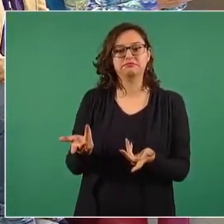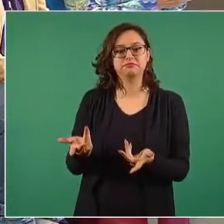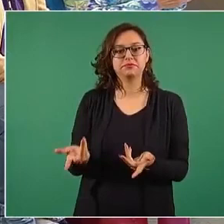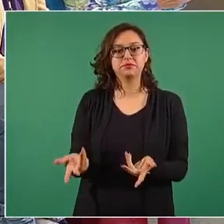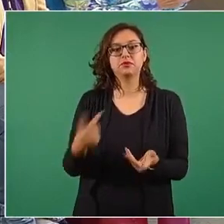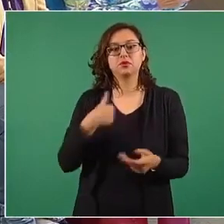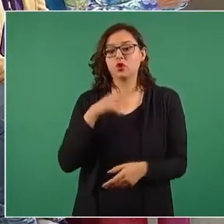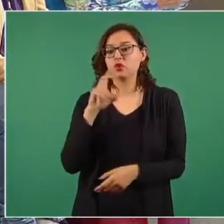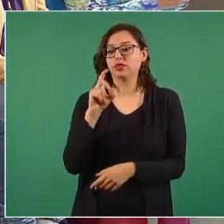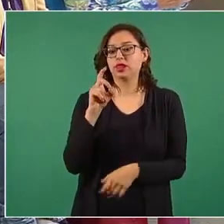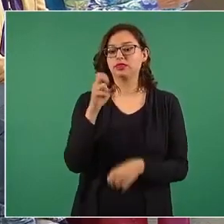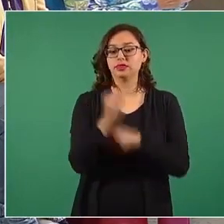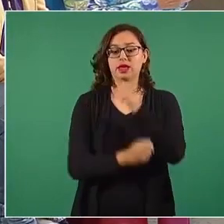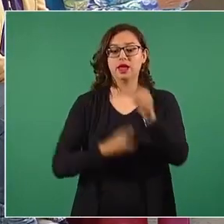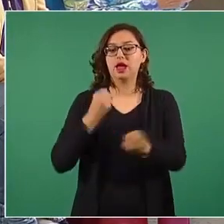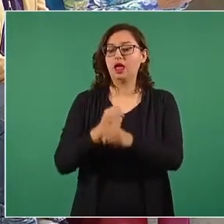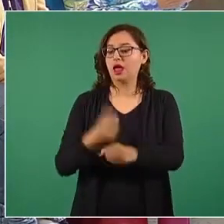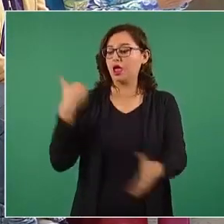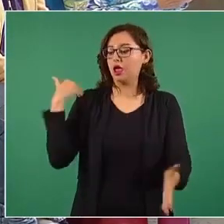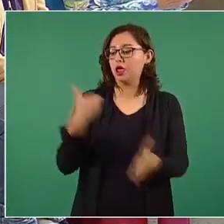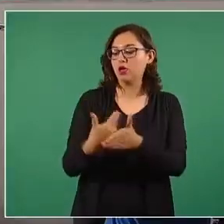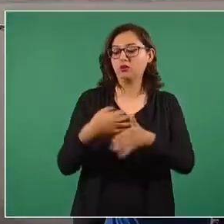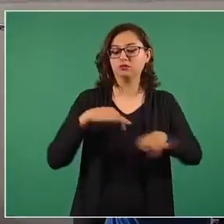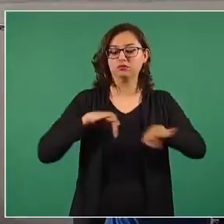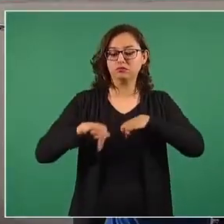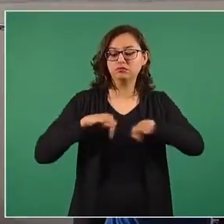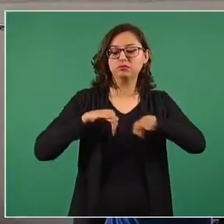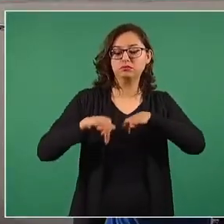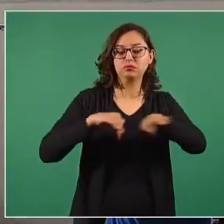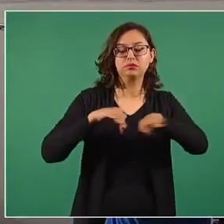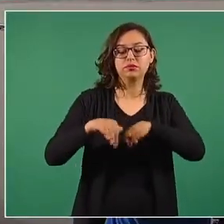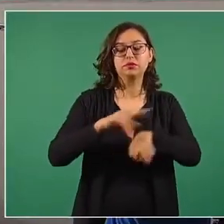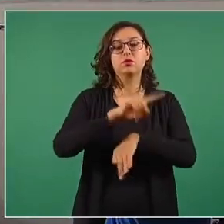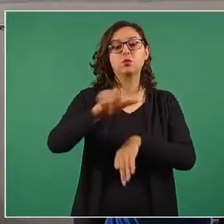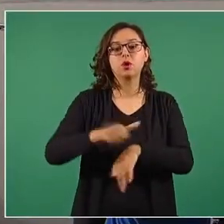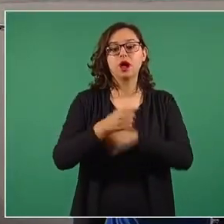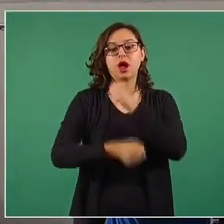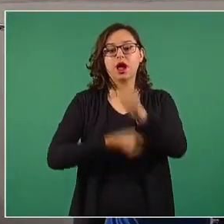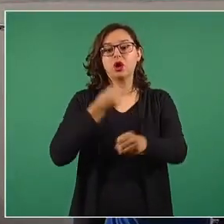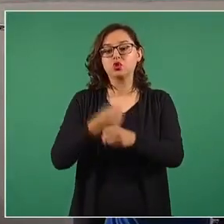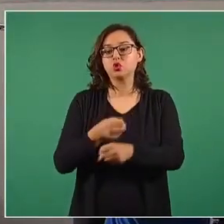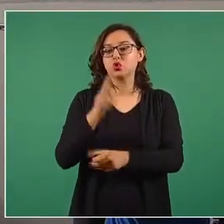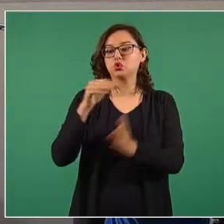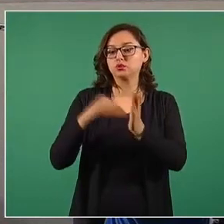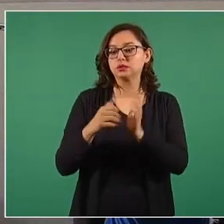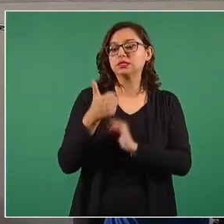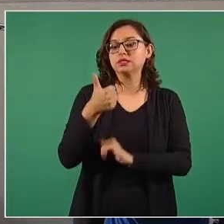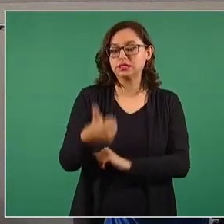son 30 años que yo tengo en esto, efectivamente, desde 2006, yo vi cómo fueron, le coartaban